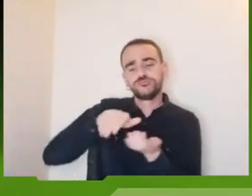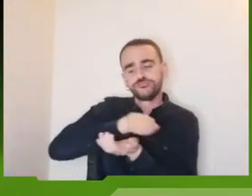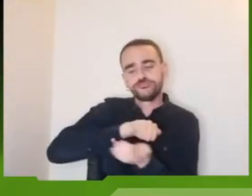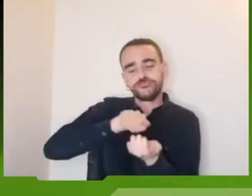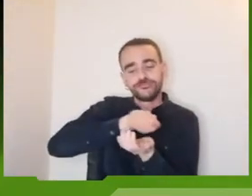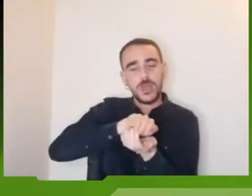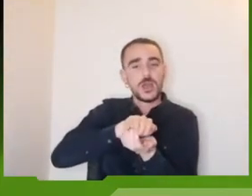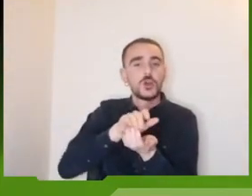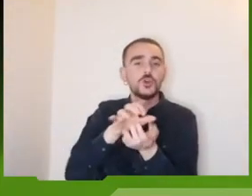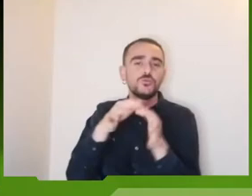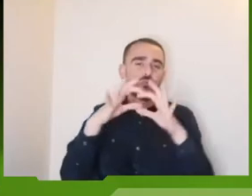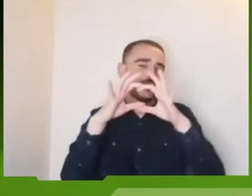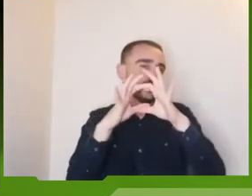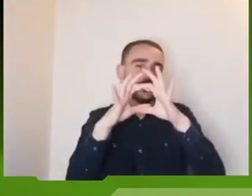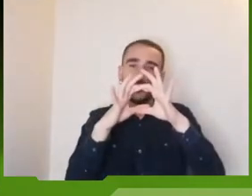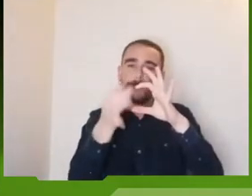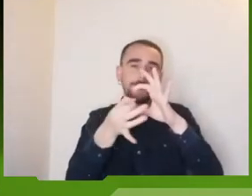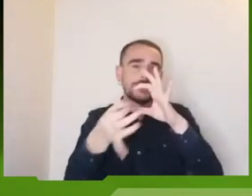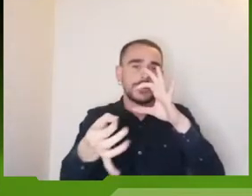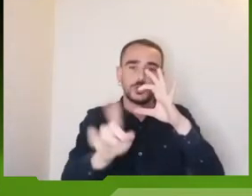imagen rústica.